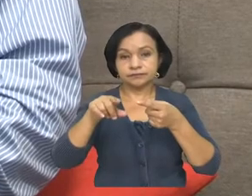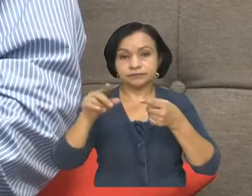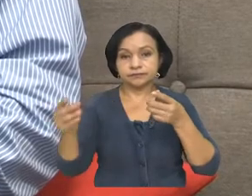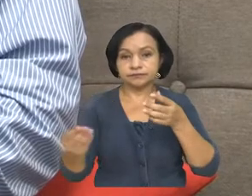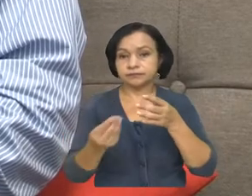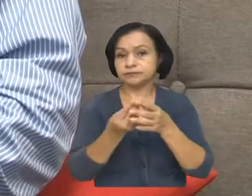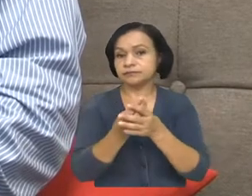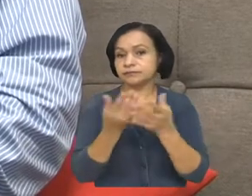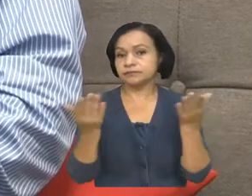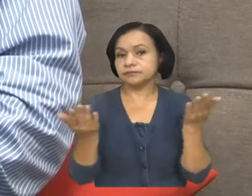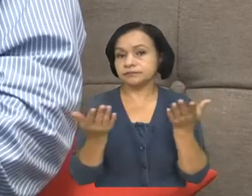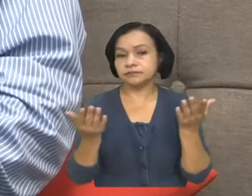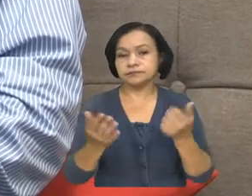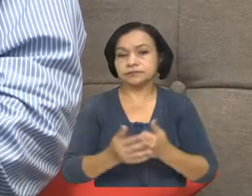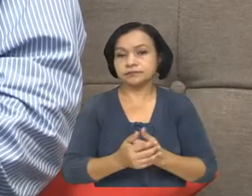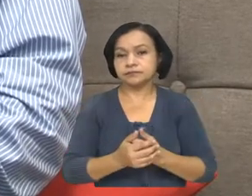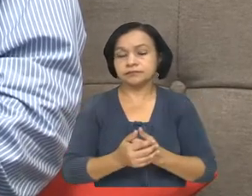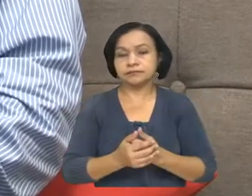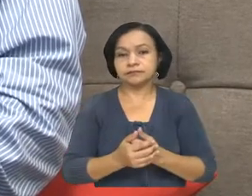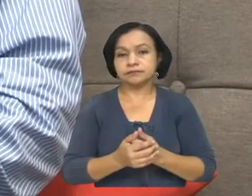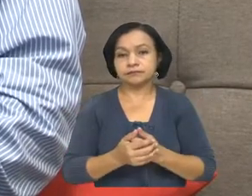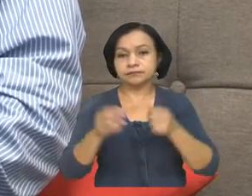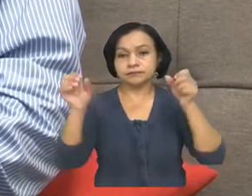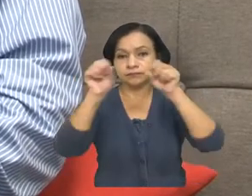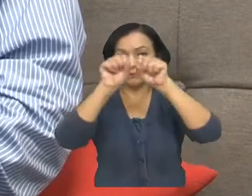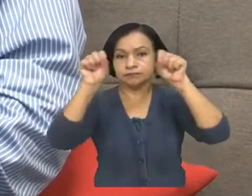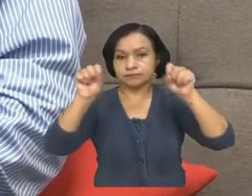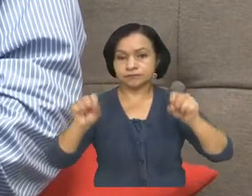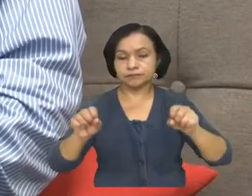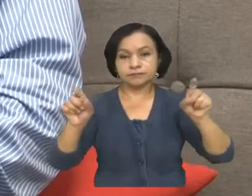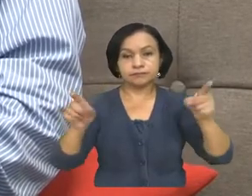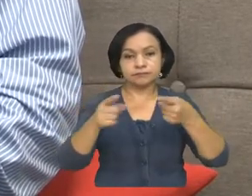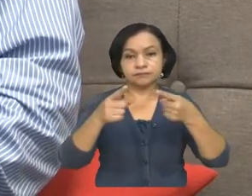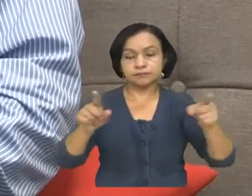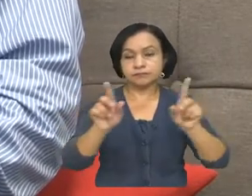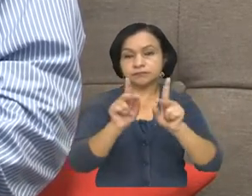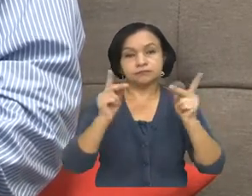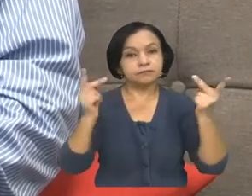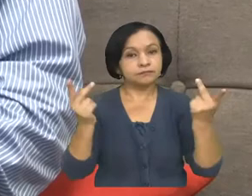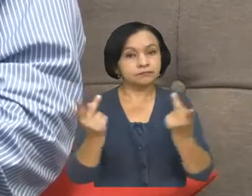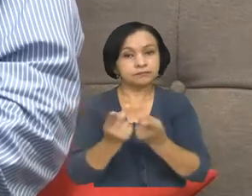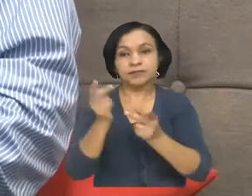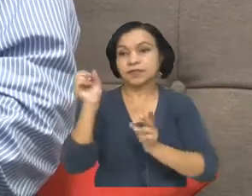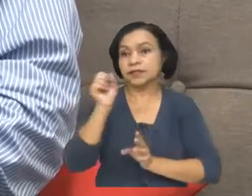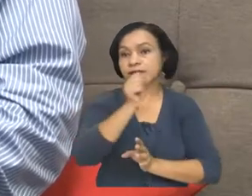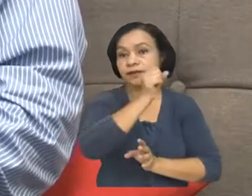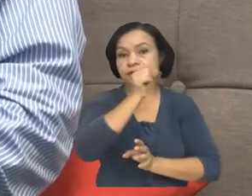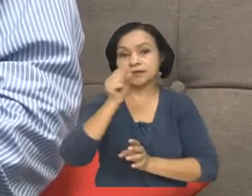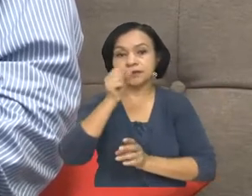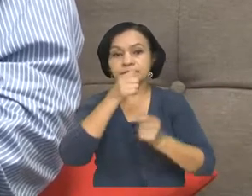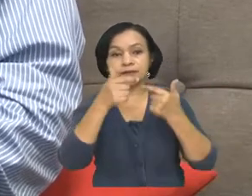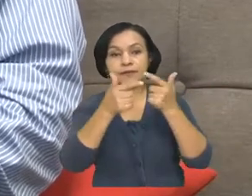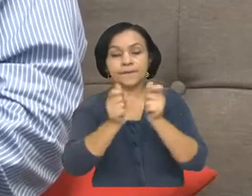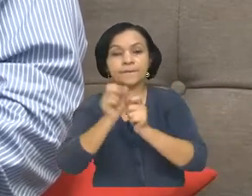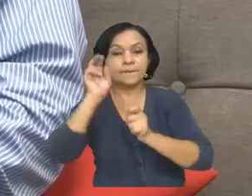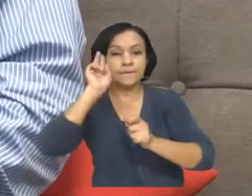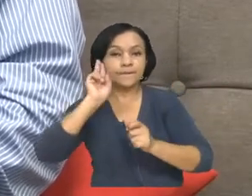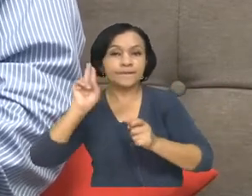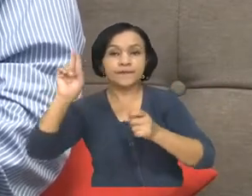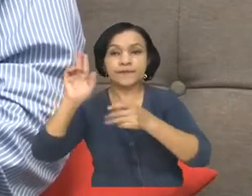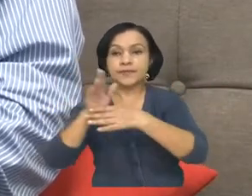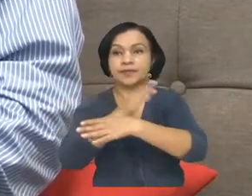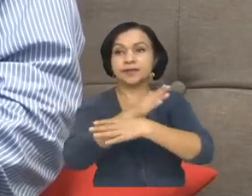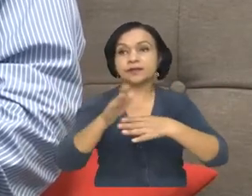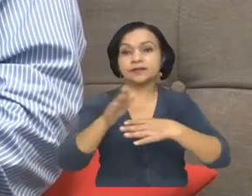incorporado en los talleres de sonido popular, anduvo cantando con grupos en las universidades,